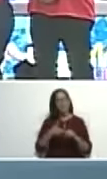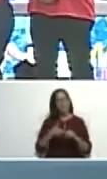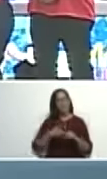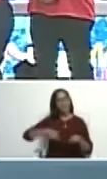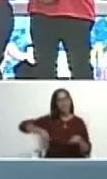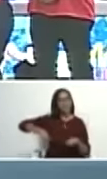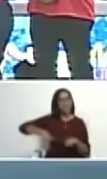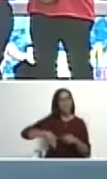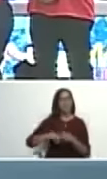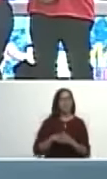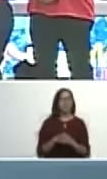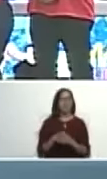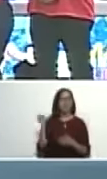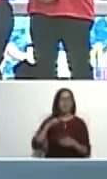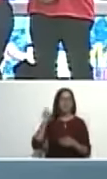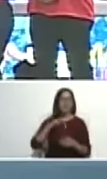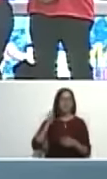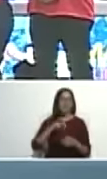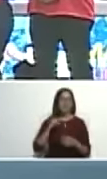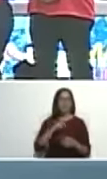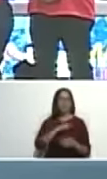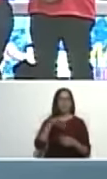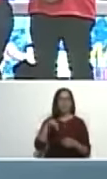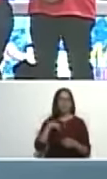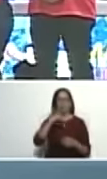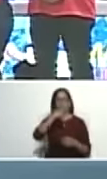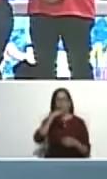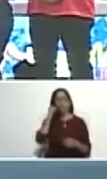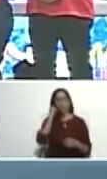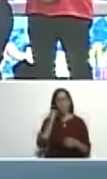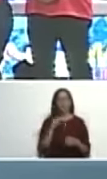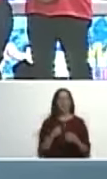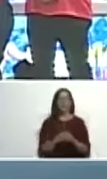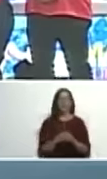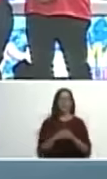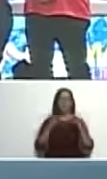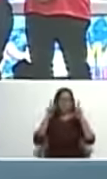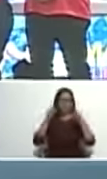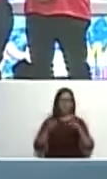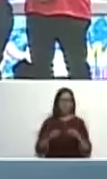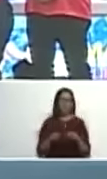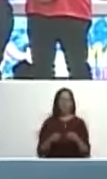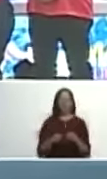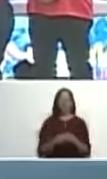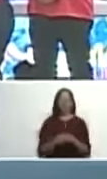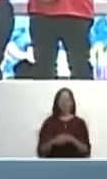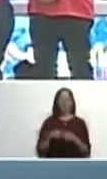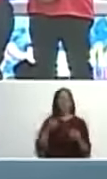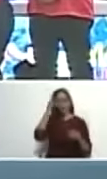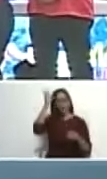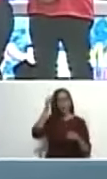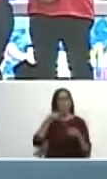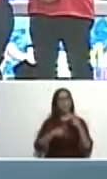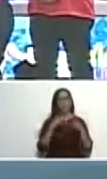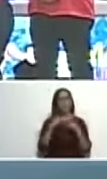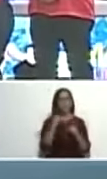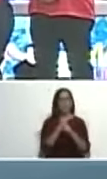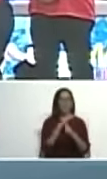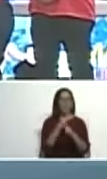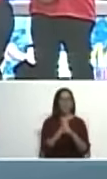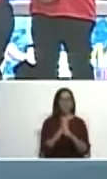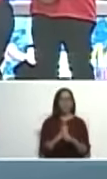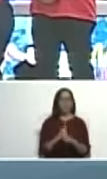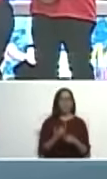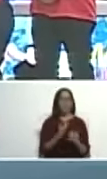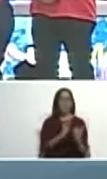Esequibo, que es necesario que nosotros, hombres y mujeres aquí, con la experticia que tenemos a través de los consejos productivos de trabajadores y trabajadoras, por cierto,